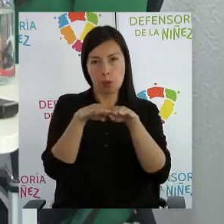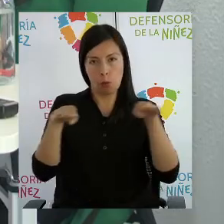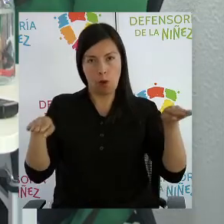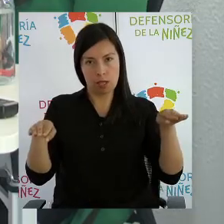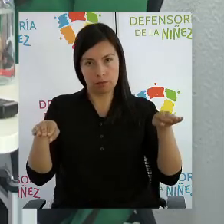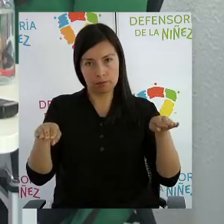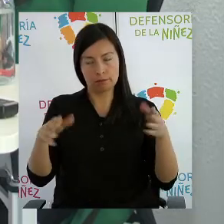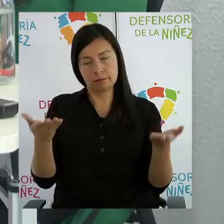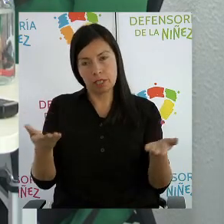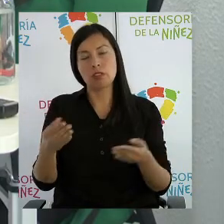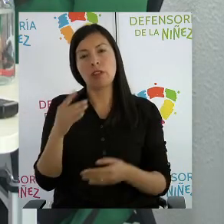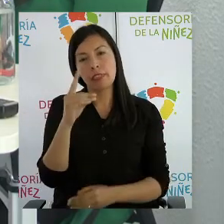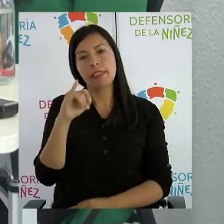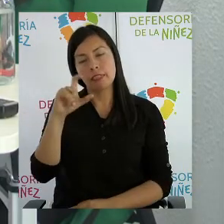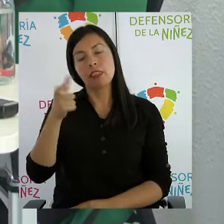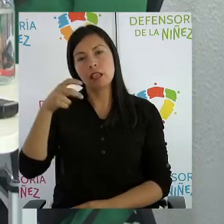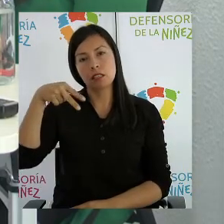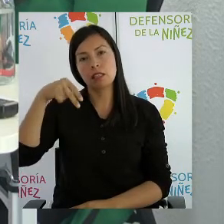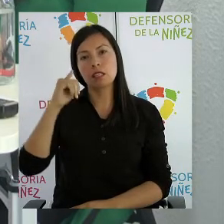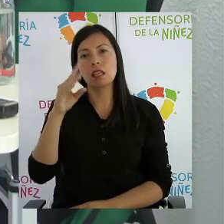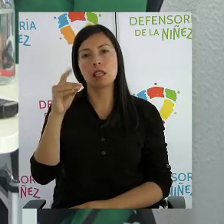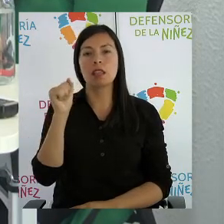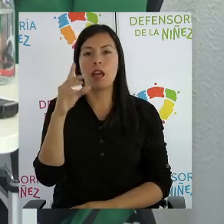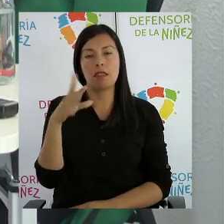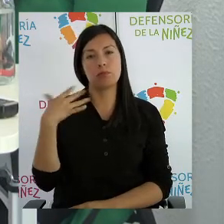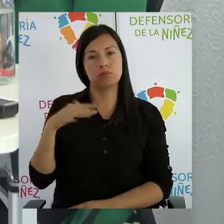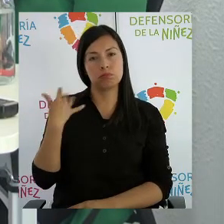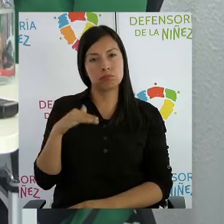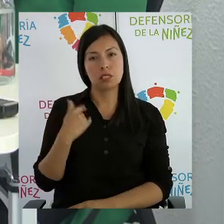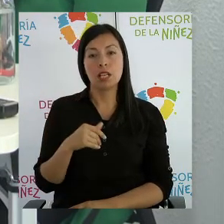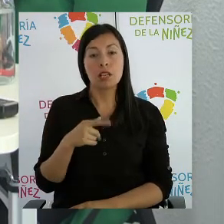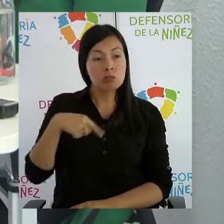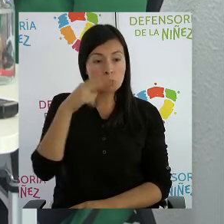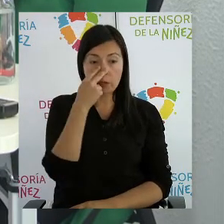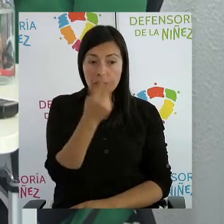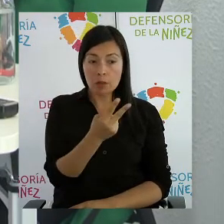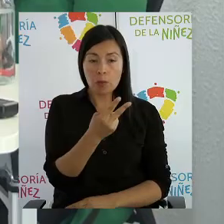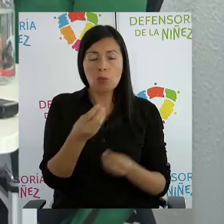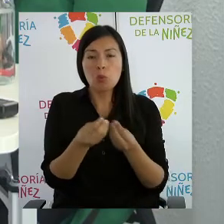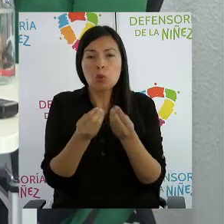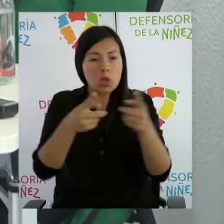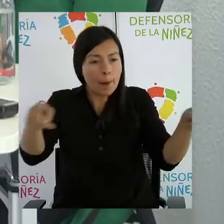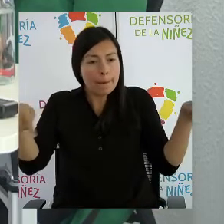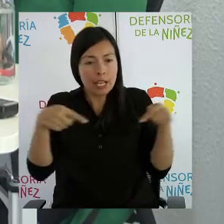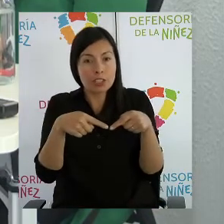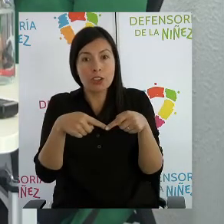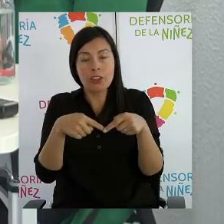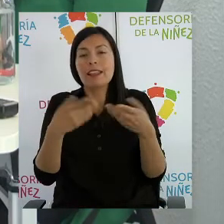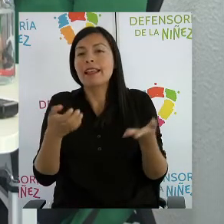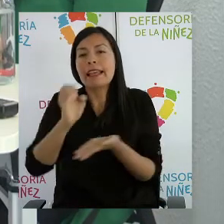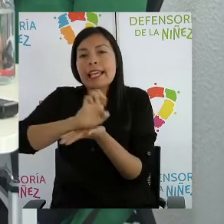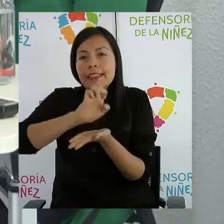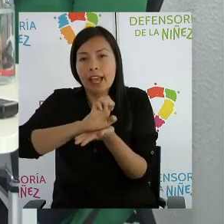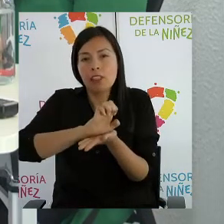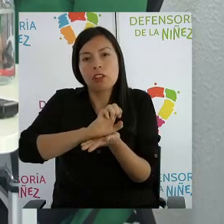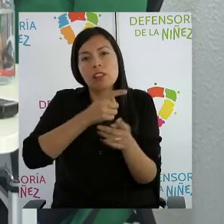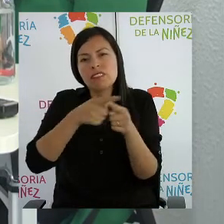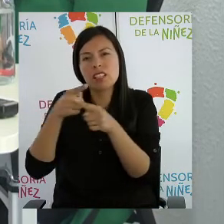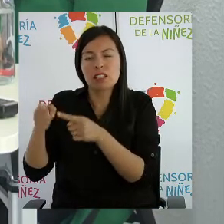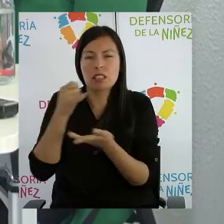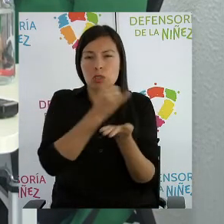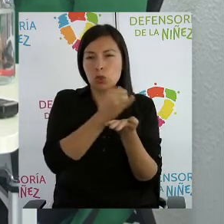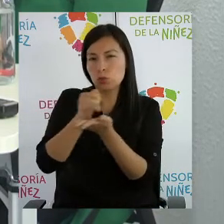dignos. Y desafortunadamente lo que hemos visto en muchos espacios de intervención del Estado y de las distintas instituciones